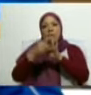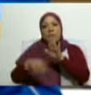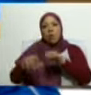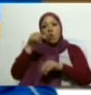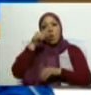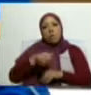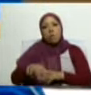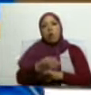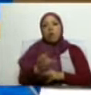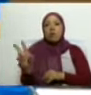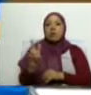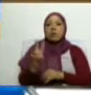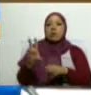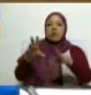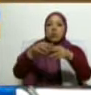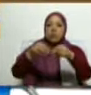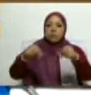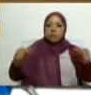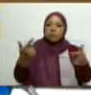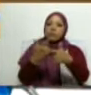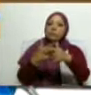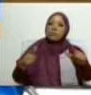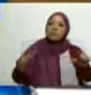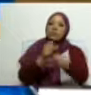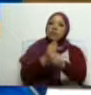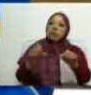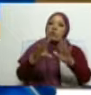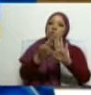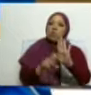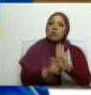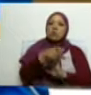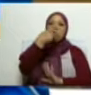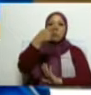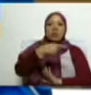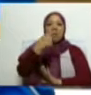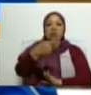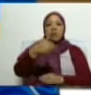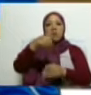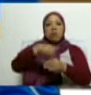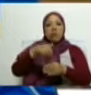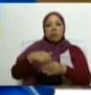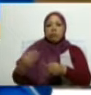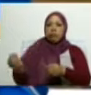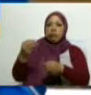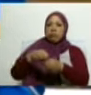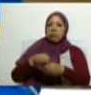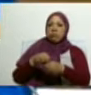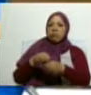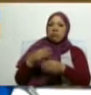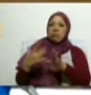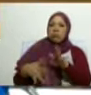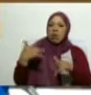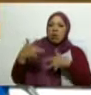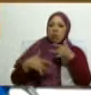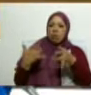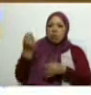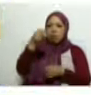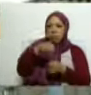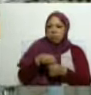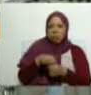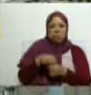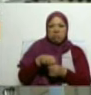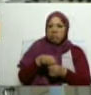pueblo venezolano a establecer libremente su condición política ni a intervenir en sus asuntos